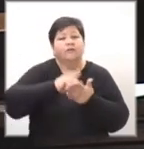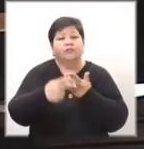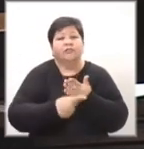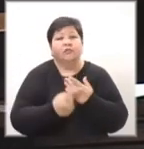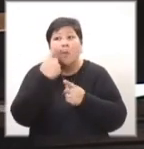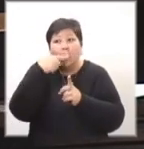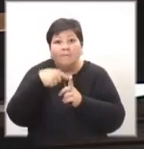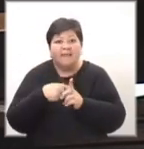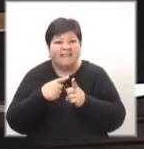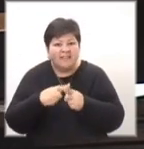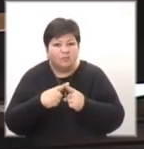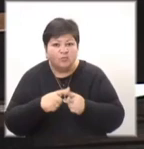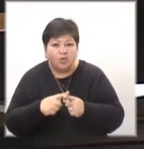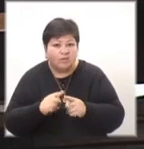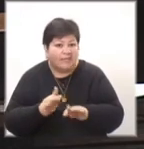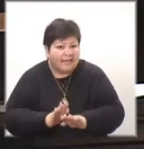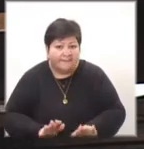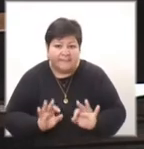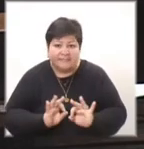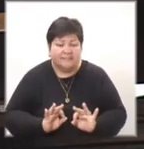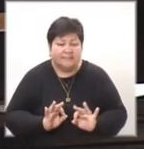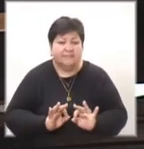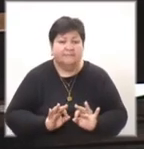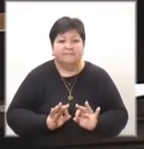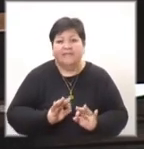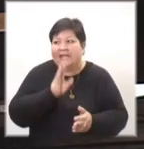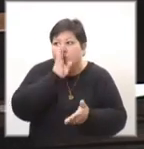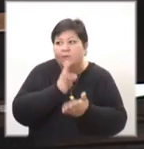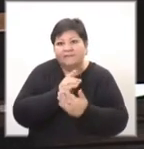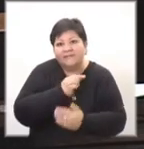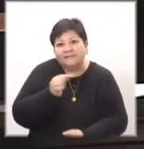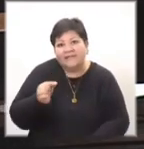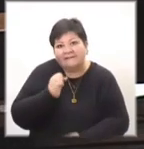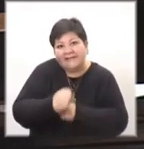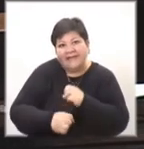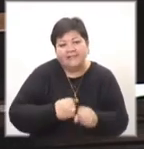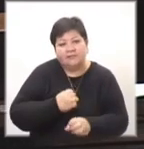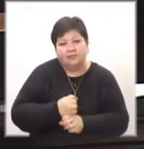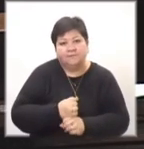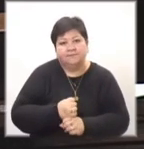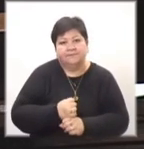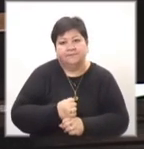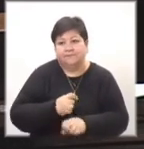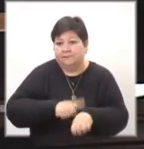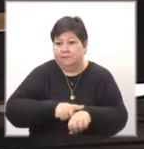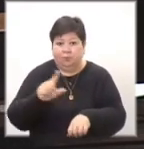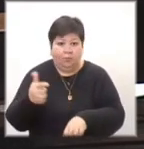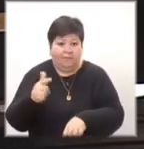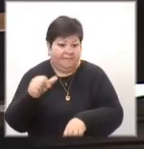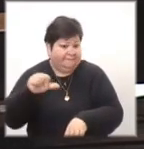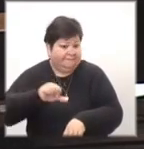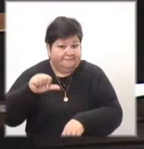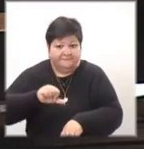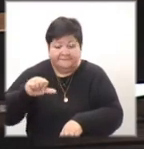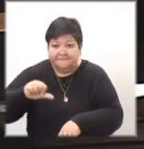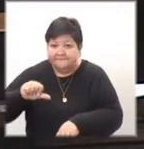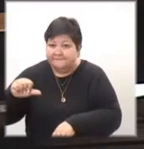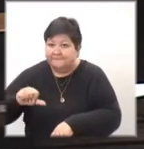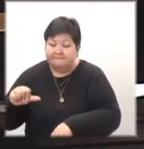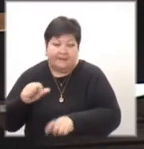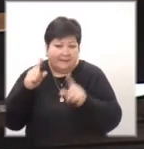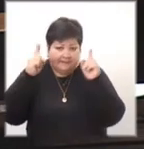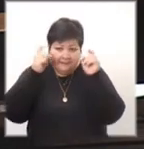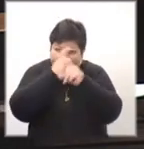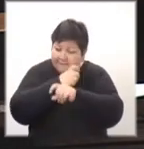mes de discusión y en la última semana del año, sin tener los tiempos necesarios para resolver los temas más